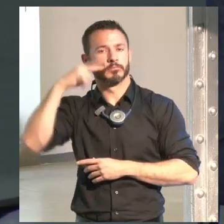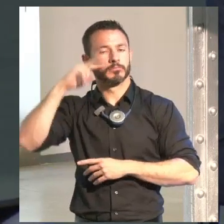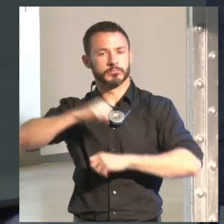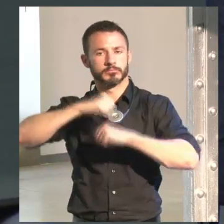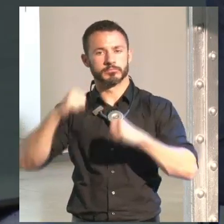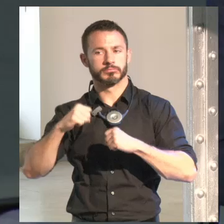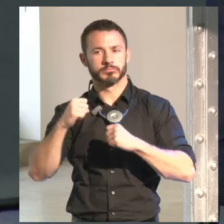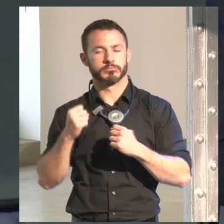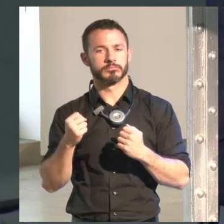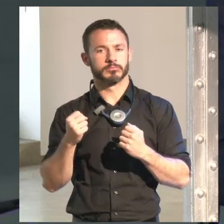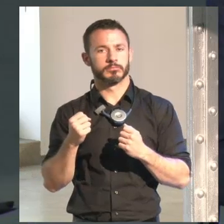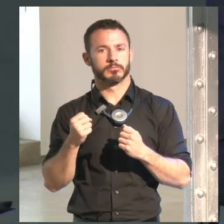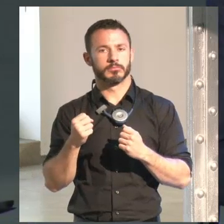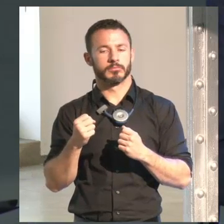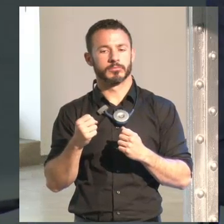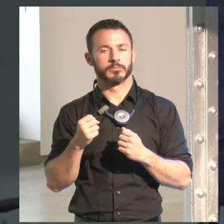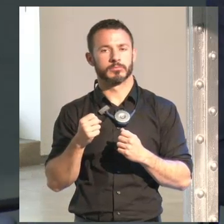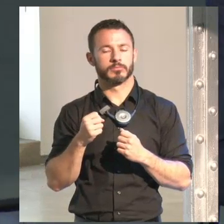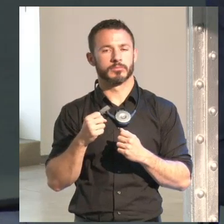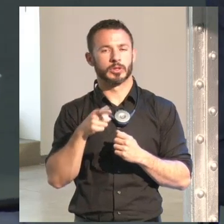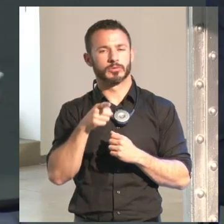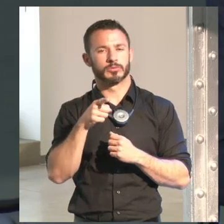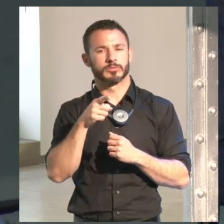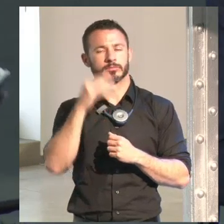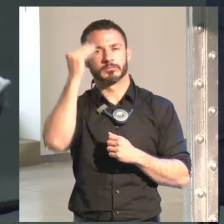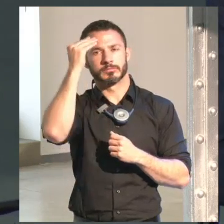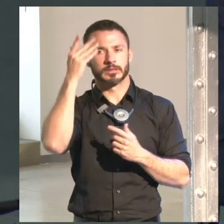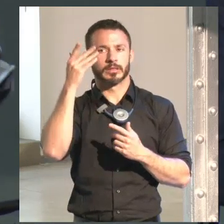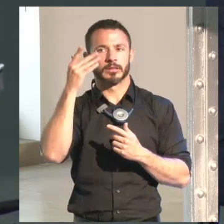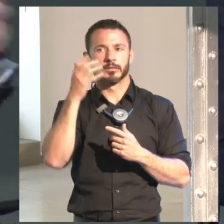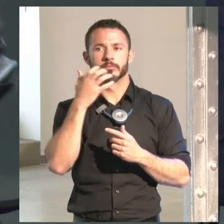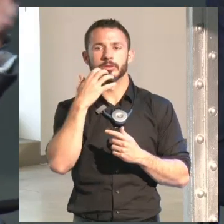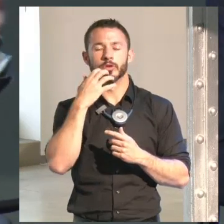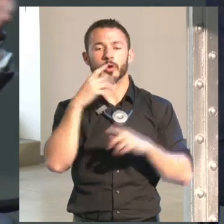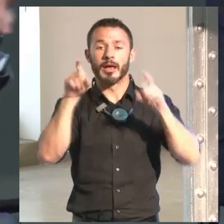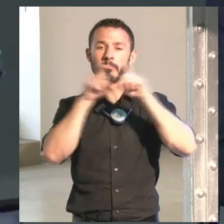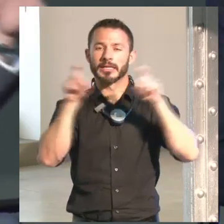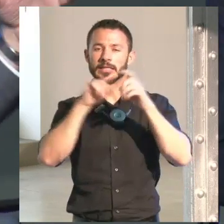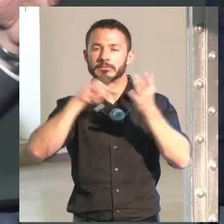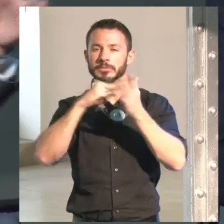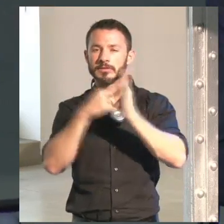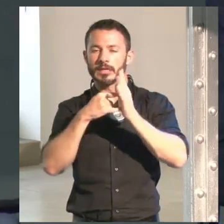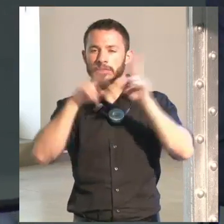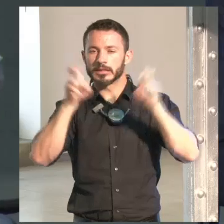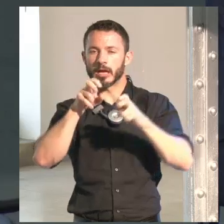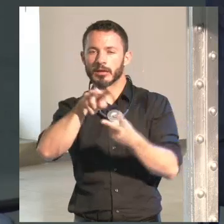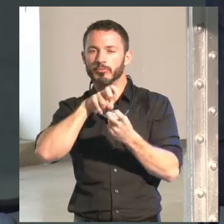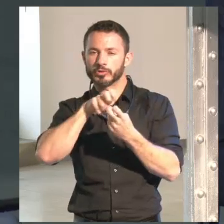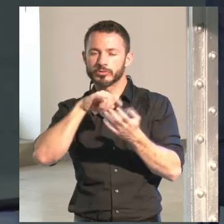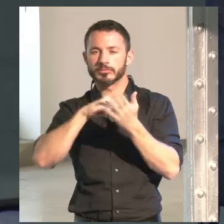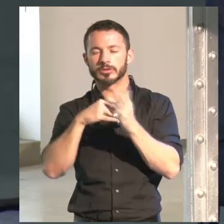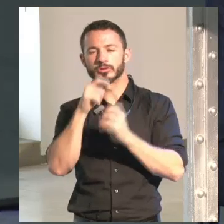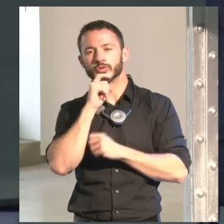temas, qué ves con la manera como compañías planifican este tema? Y tú